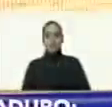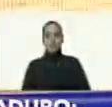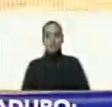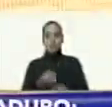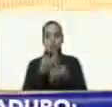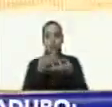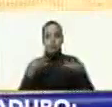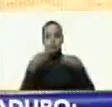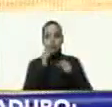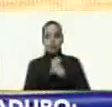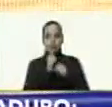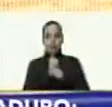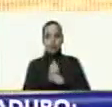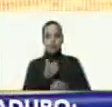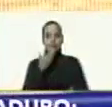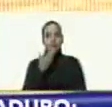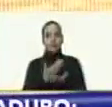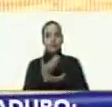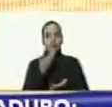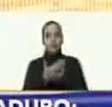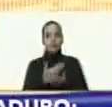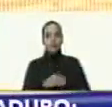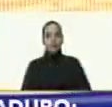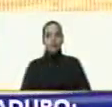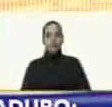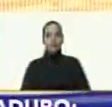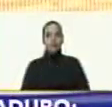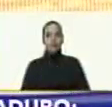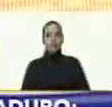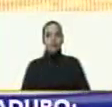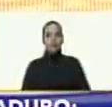Extraordinario, lo agradezco, lo agradezco.